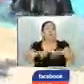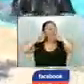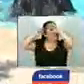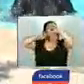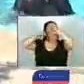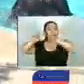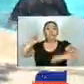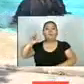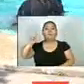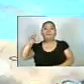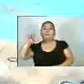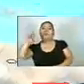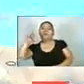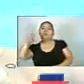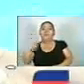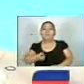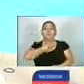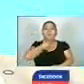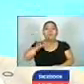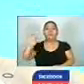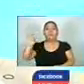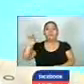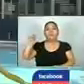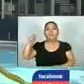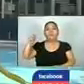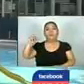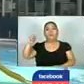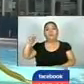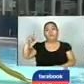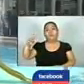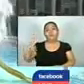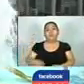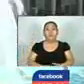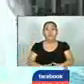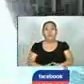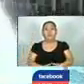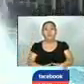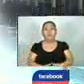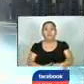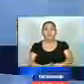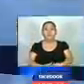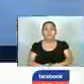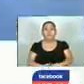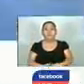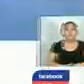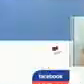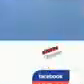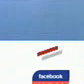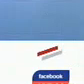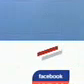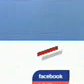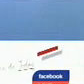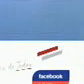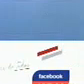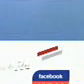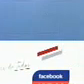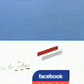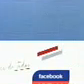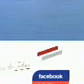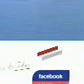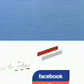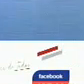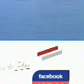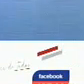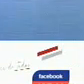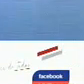imágenes de Ricardo Tobar, este es un reporte de Fernando Morales para Noticiero Hechos. ¿Sabías que Profamilia es una red completa en